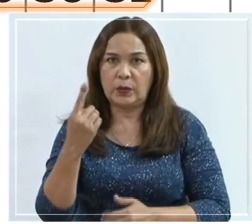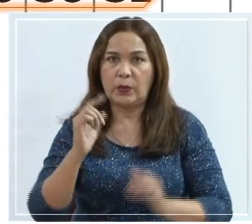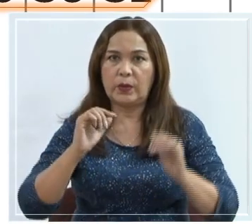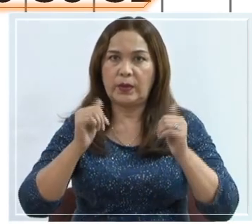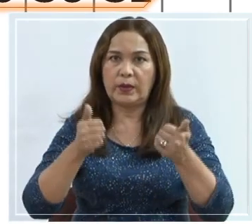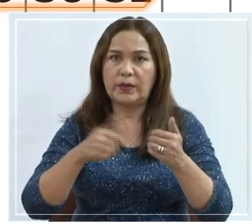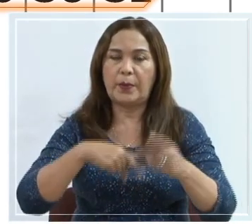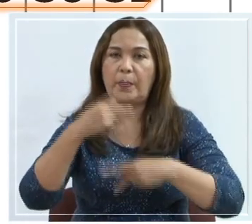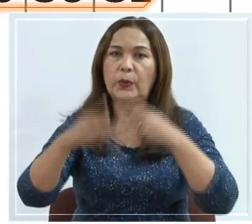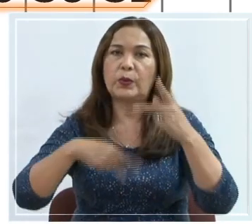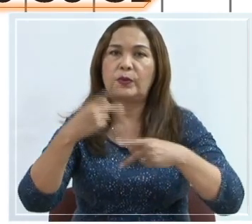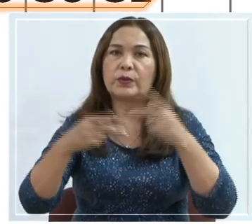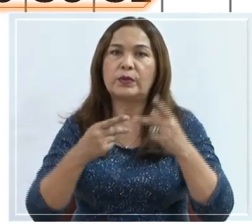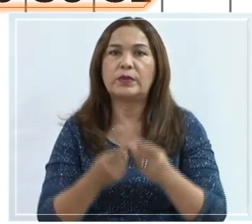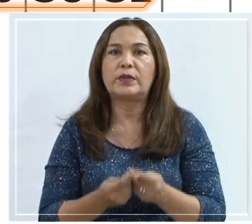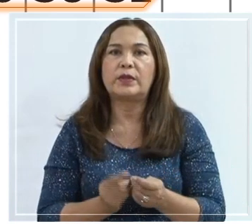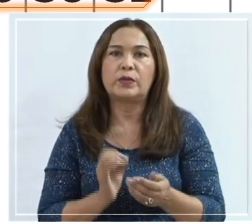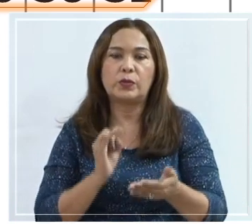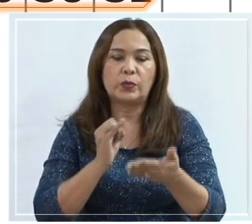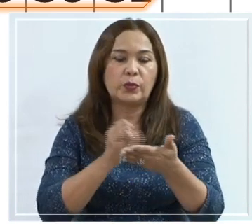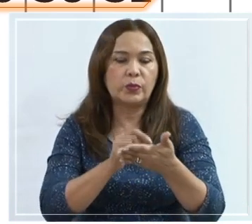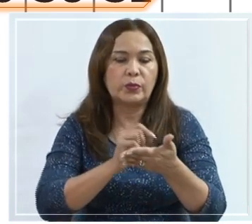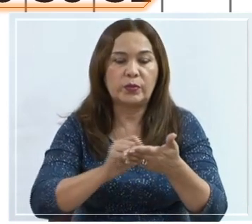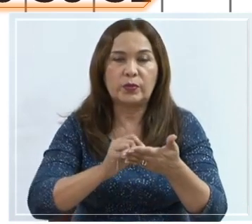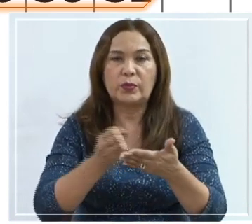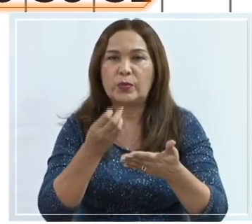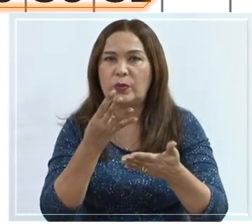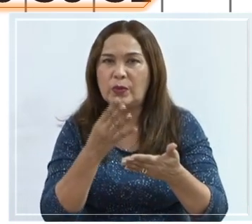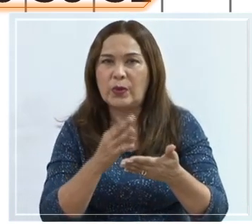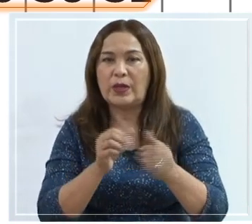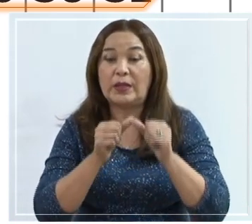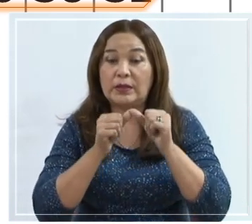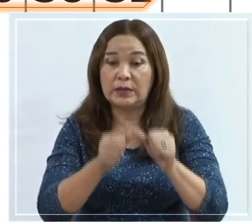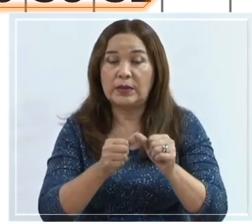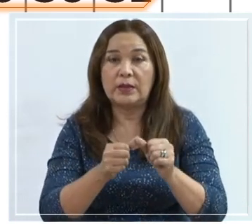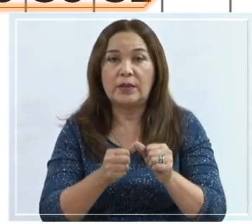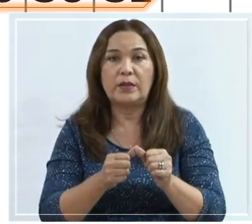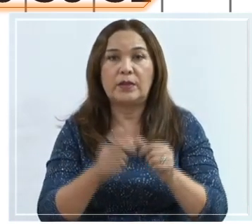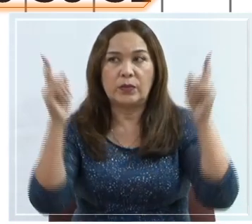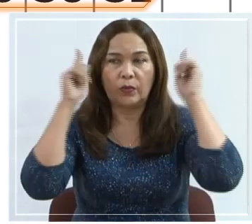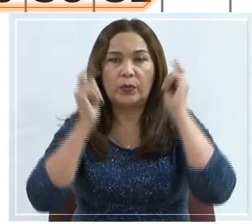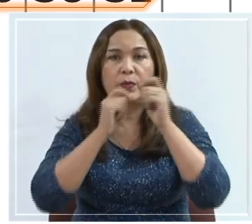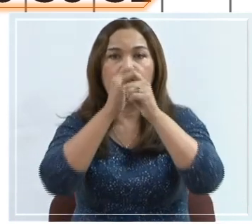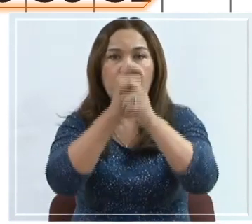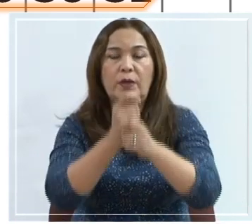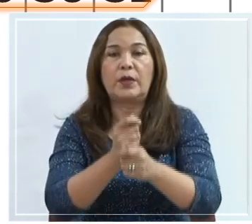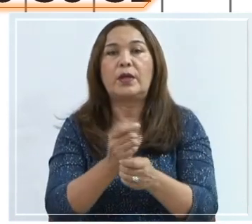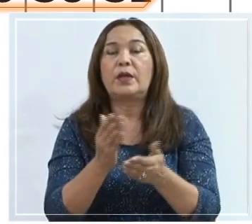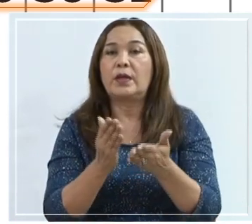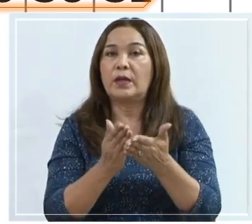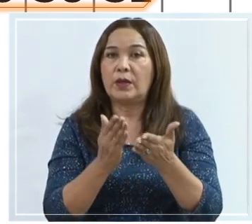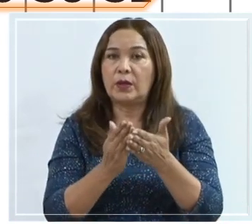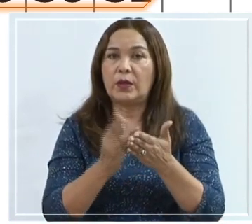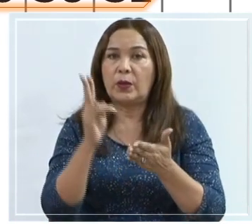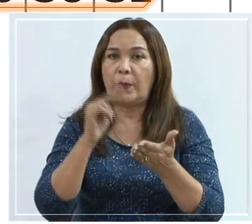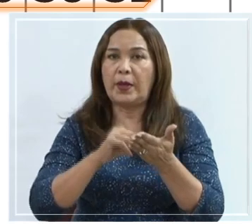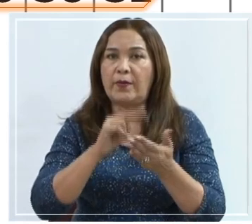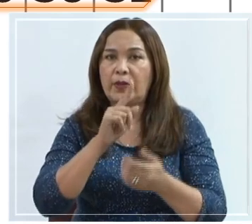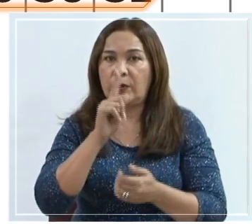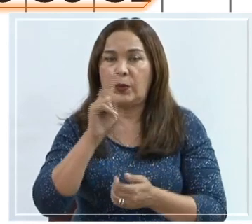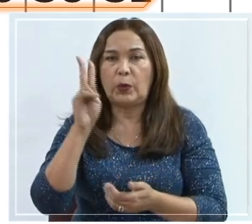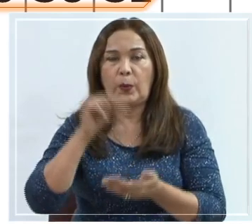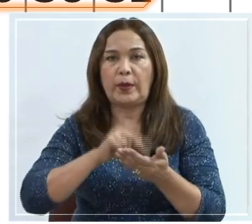inicio del proceso de la carga de las calificaciones definitivas para los graduandos del periodo escolar